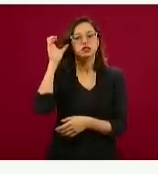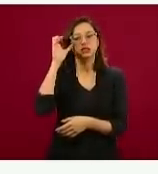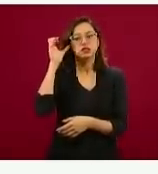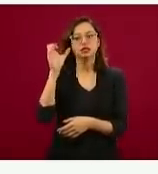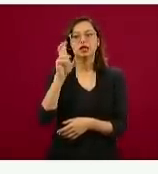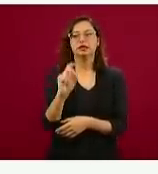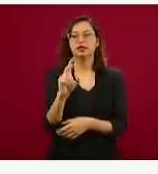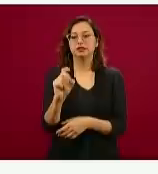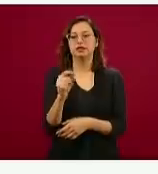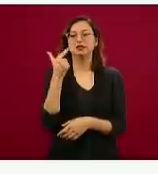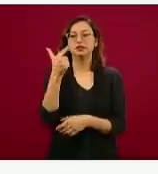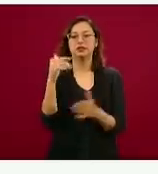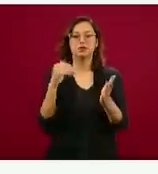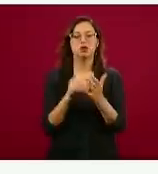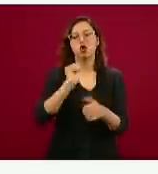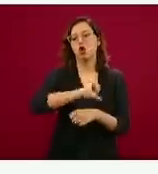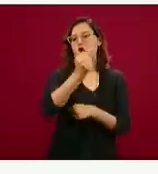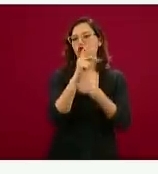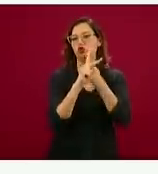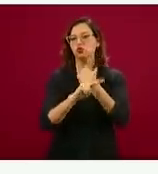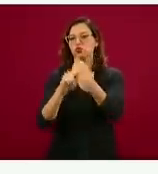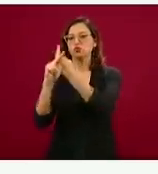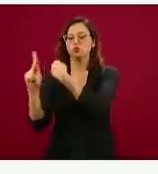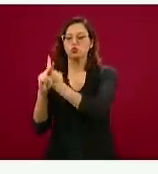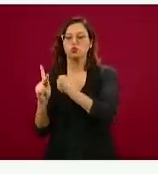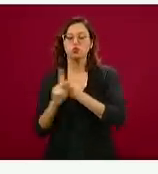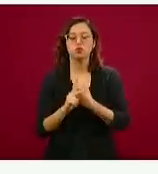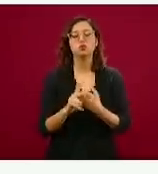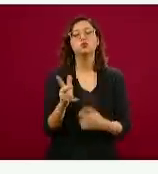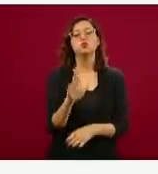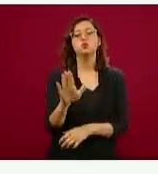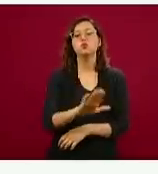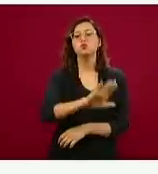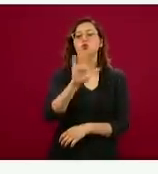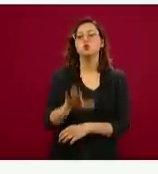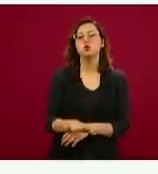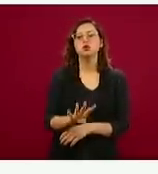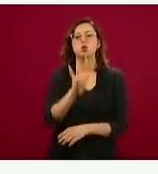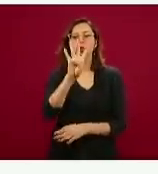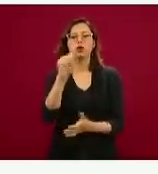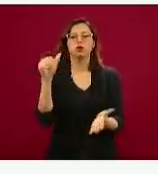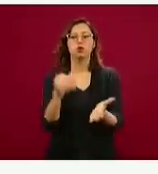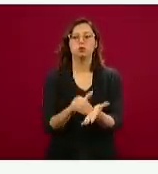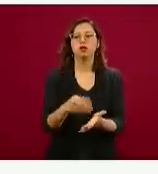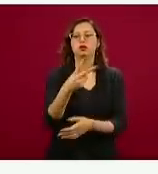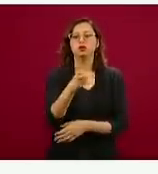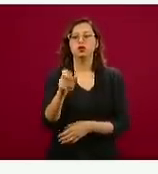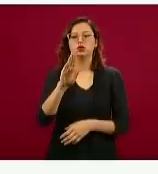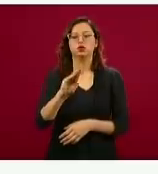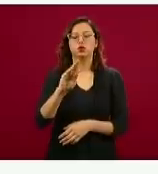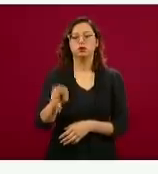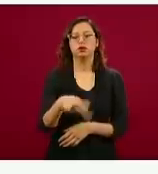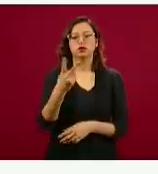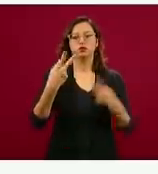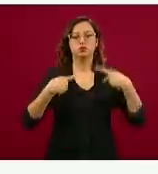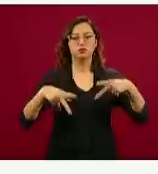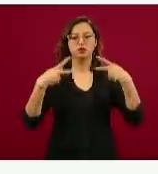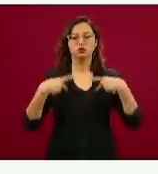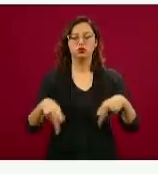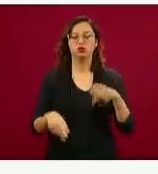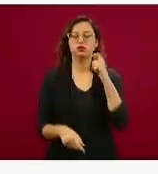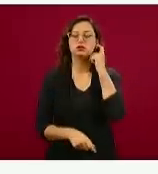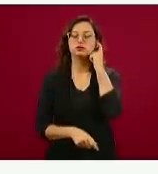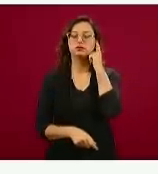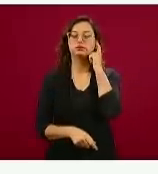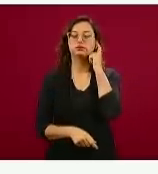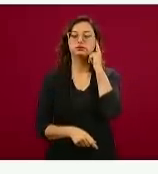de China y han fallecido, muy desafortunadamente, 4,292 personas. Esta situación, como